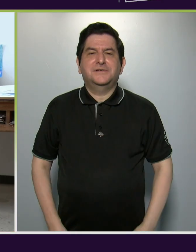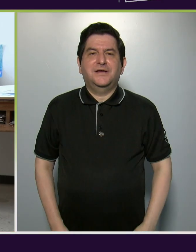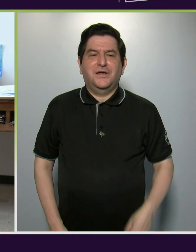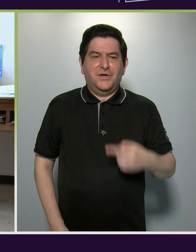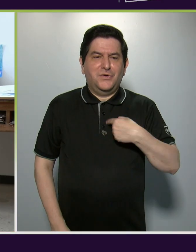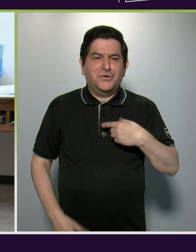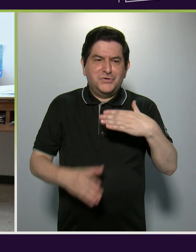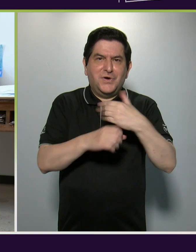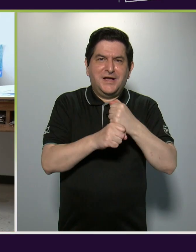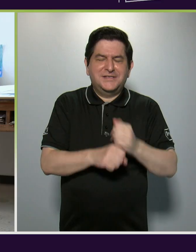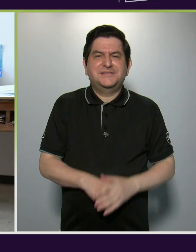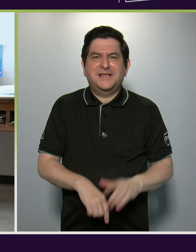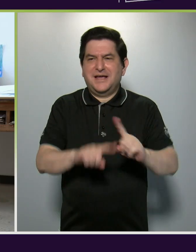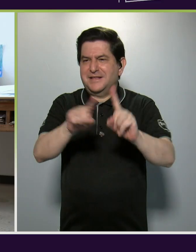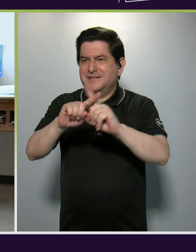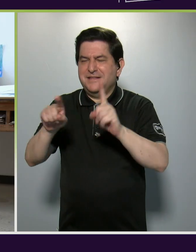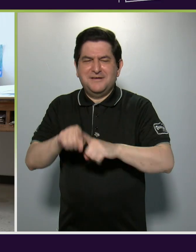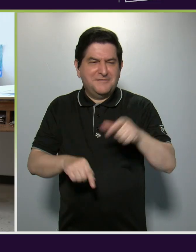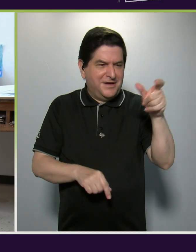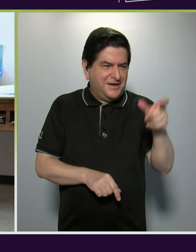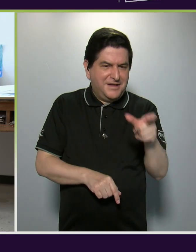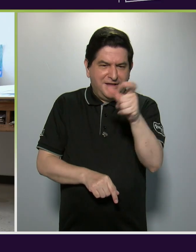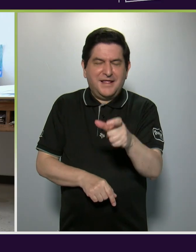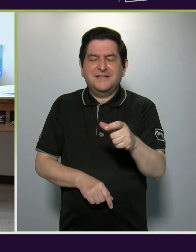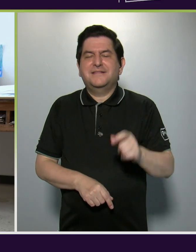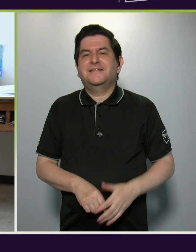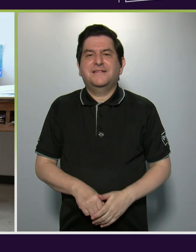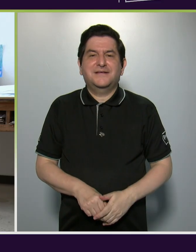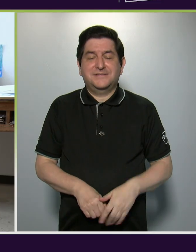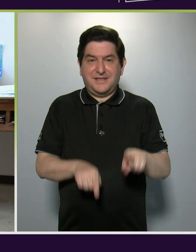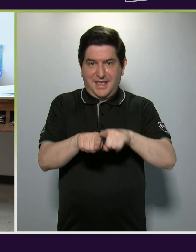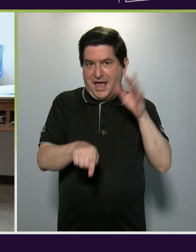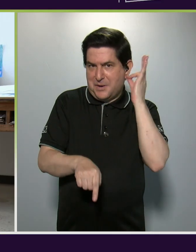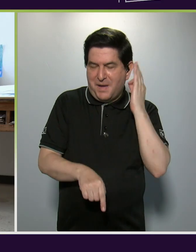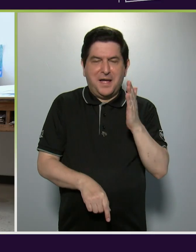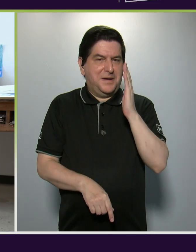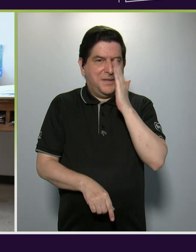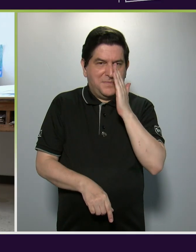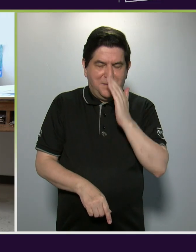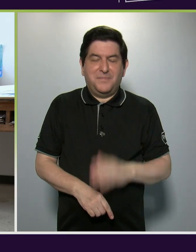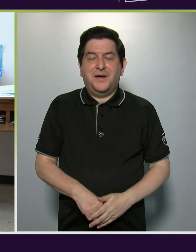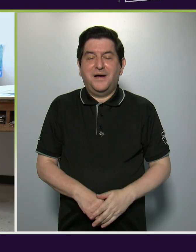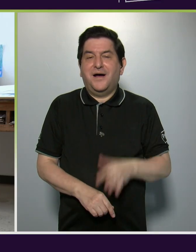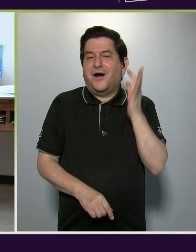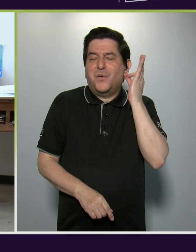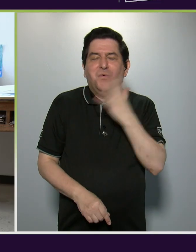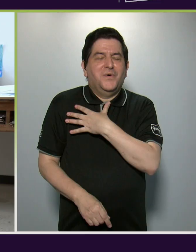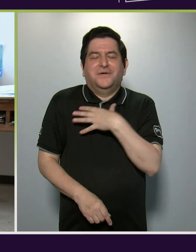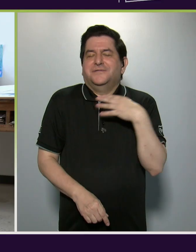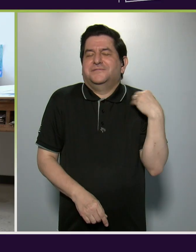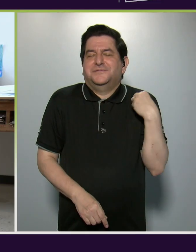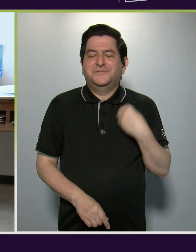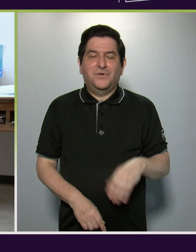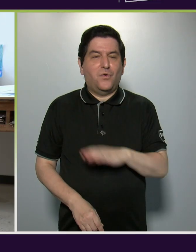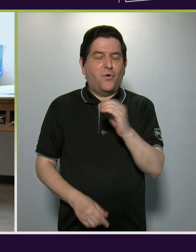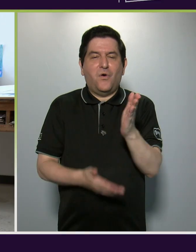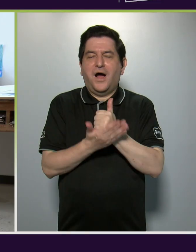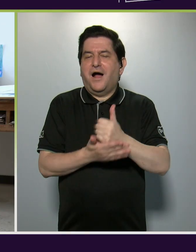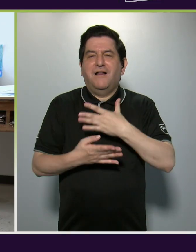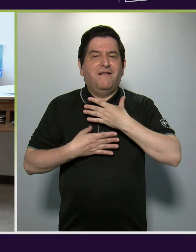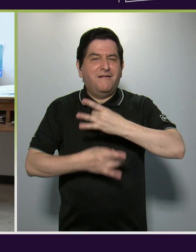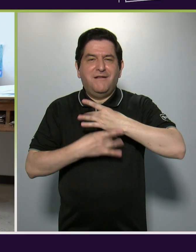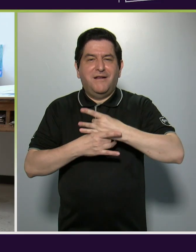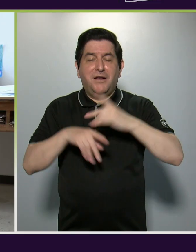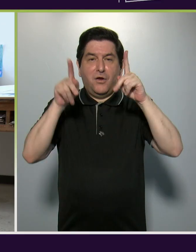mis Olgas, mis Virginias, mis hermanas, mi mamá, o alguna muchacha que me gustaba, o algo que me inquietaba,